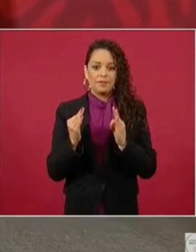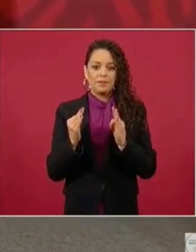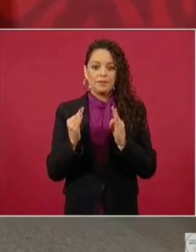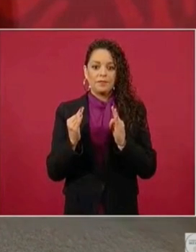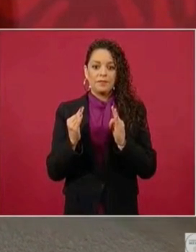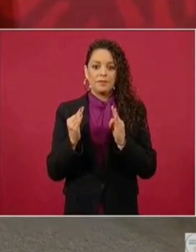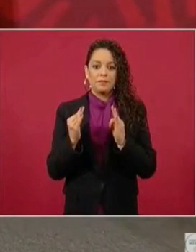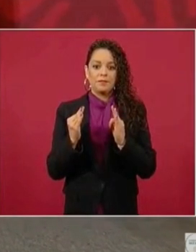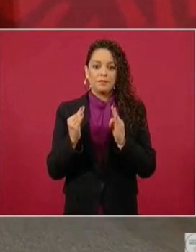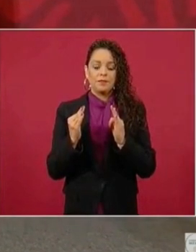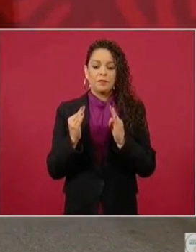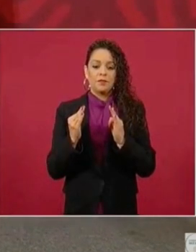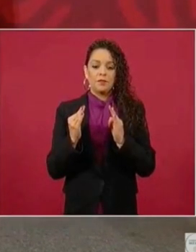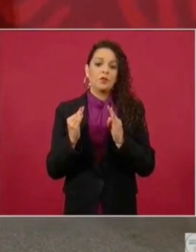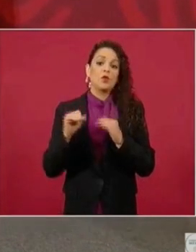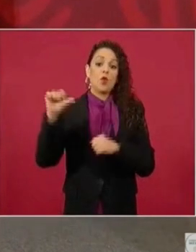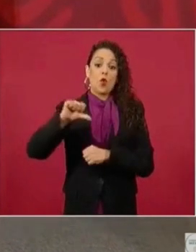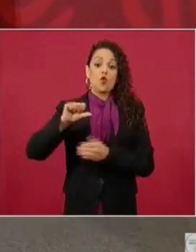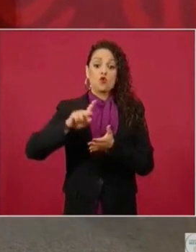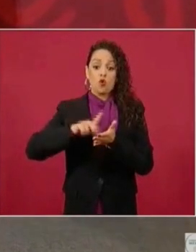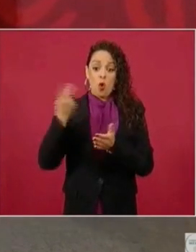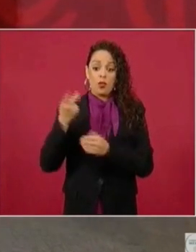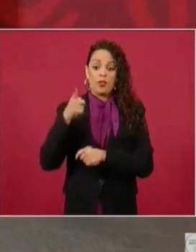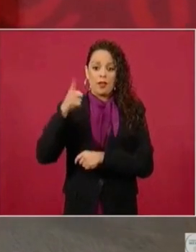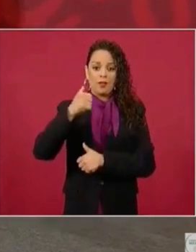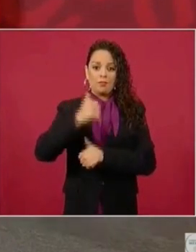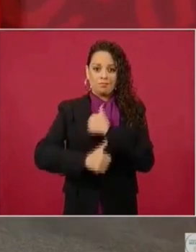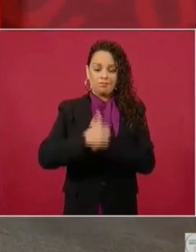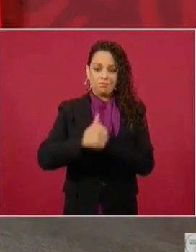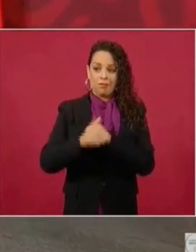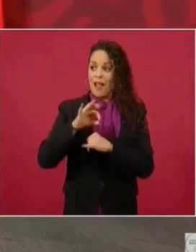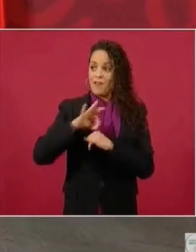Está en la final, hoy compite y